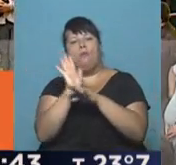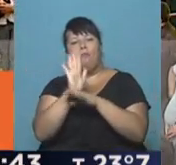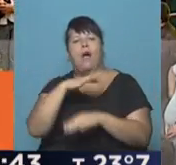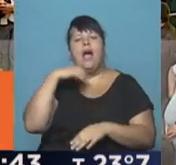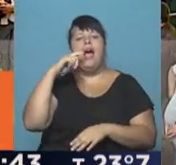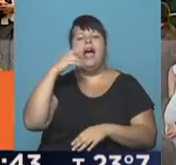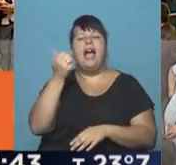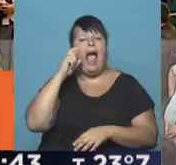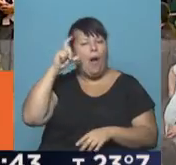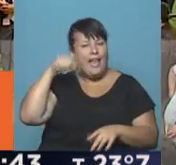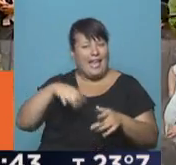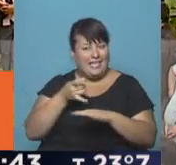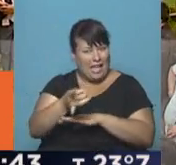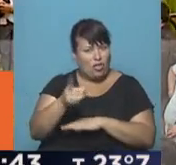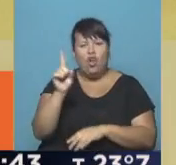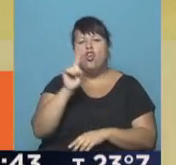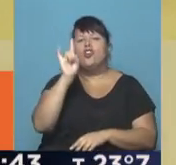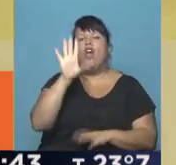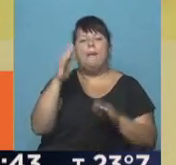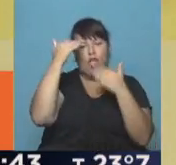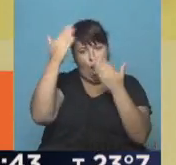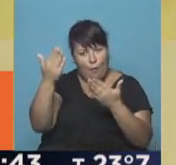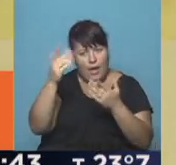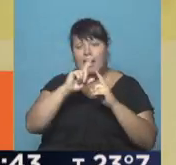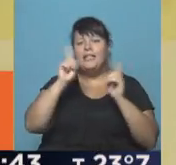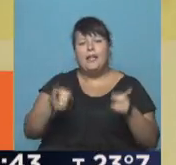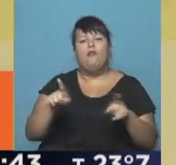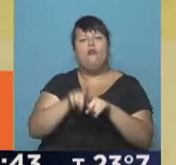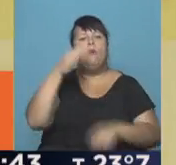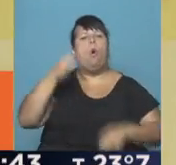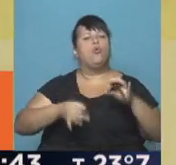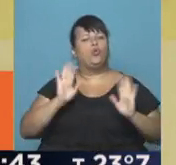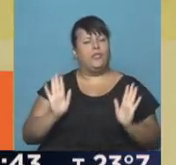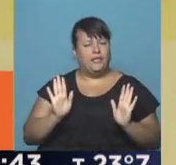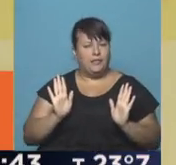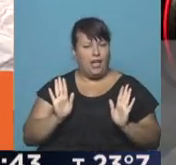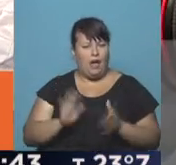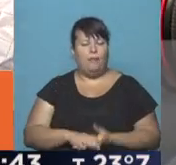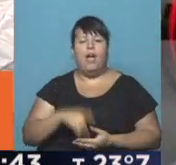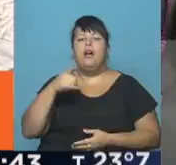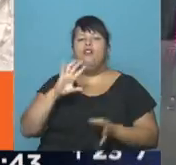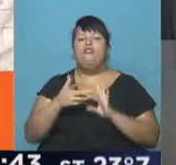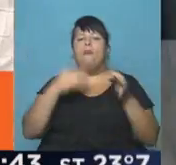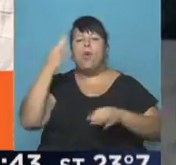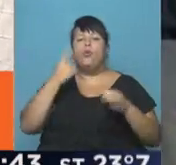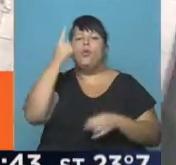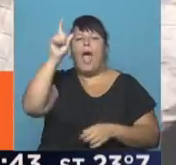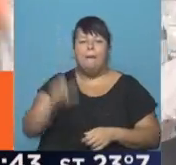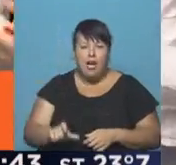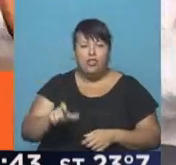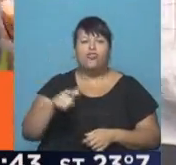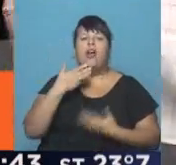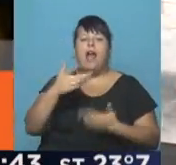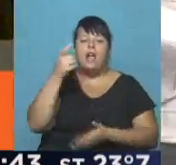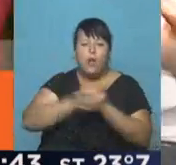Carlos Jáuregui a esta estación, no solo es un homenaje, sino que es un acto de justicia. Un acto de justicia con alguien que hizo